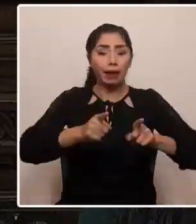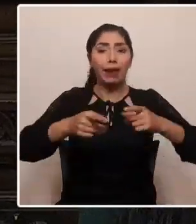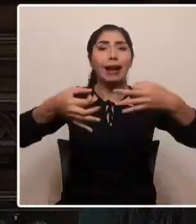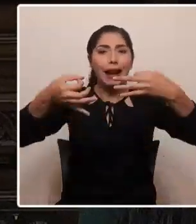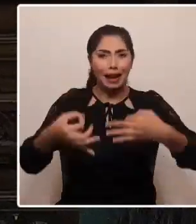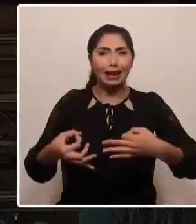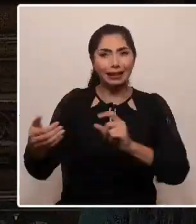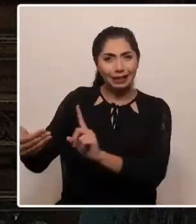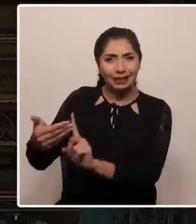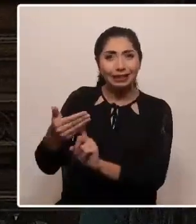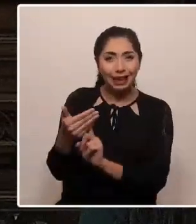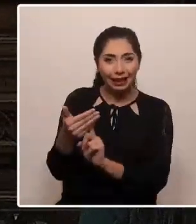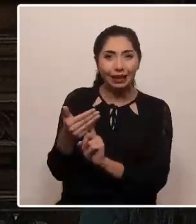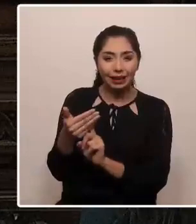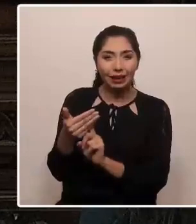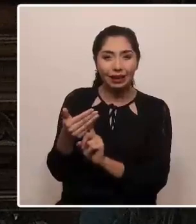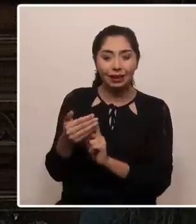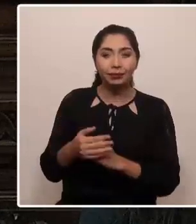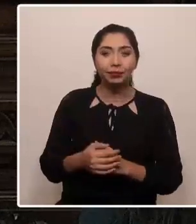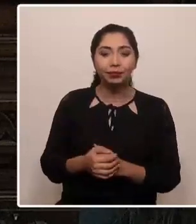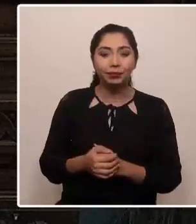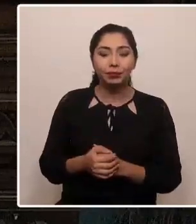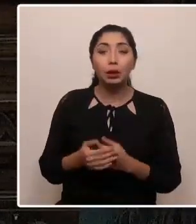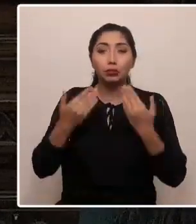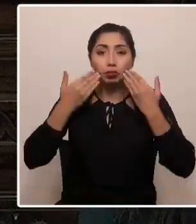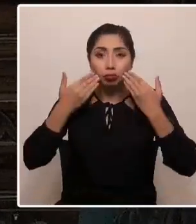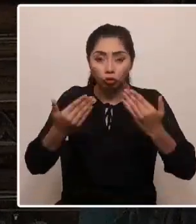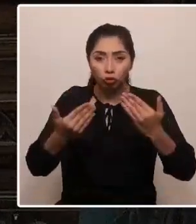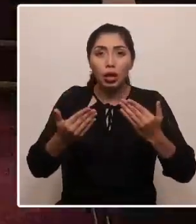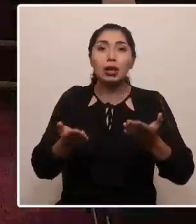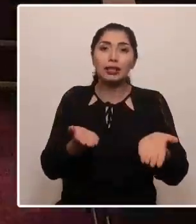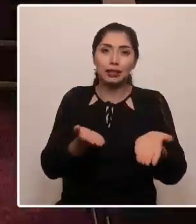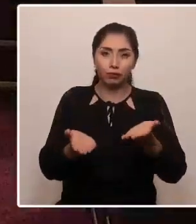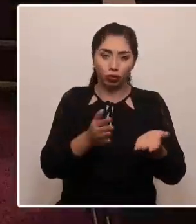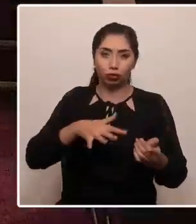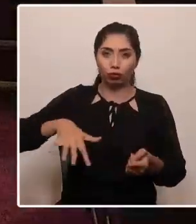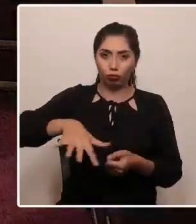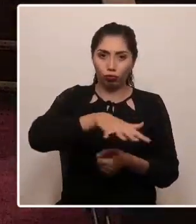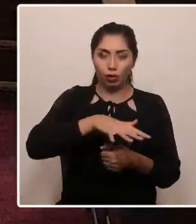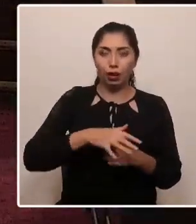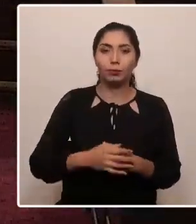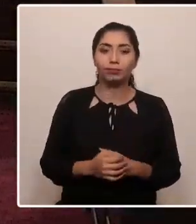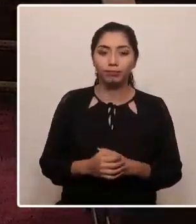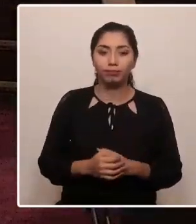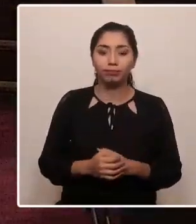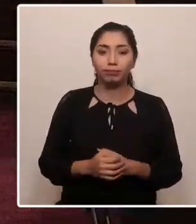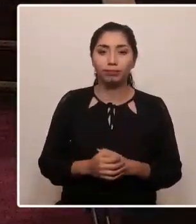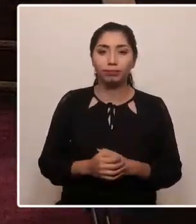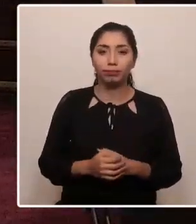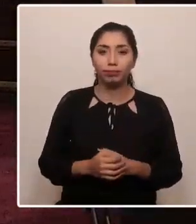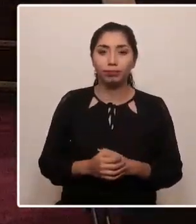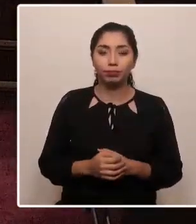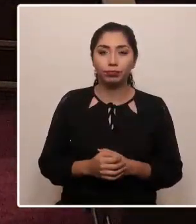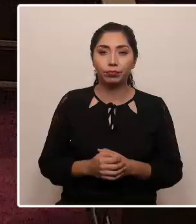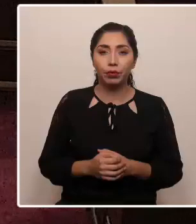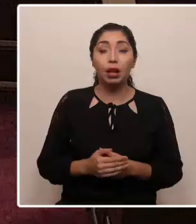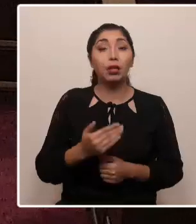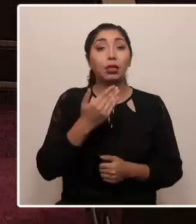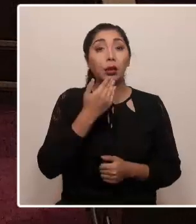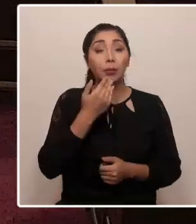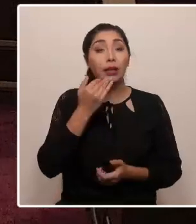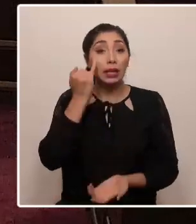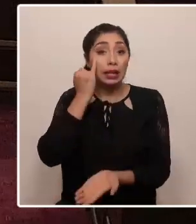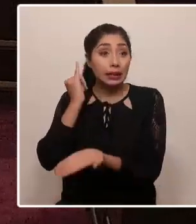la provisión de las referidas prestaciones sociales. Tal prerrogativa no impide que entidades no